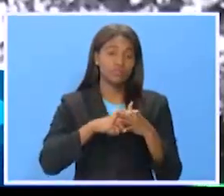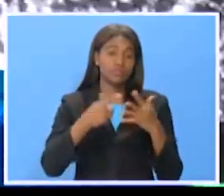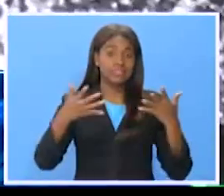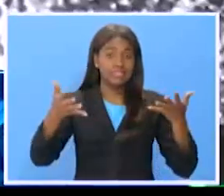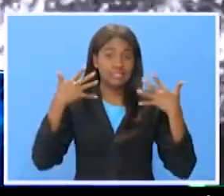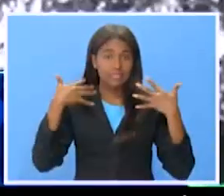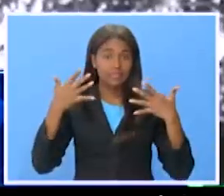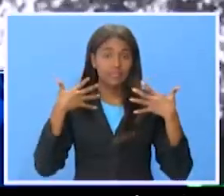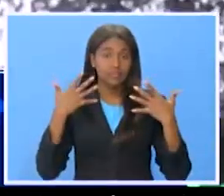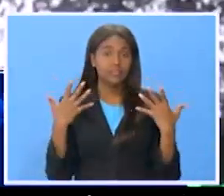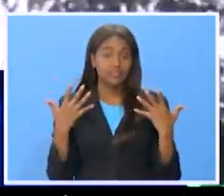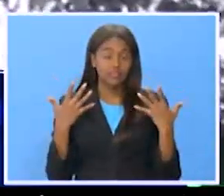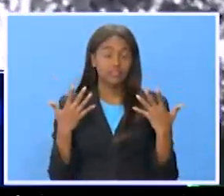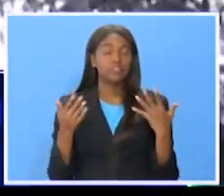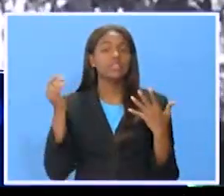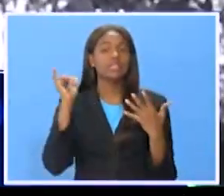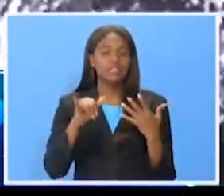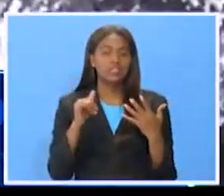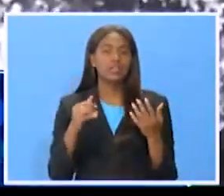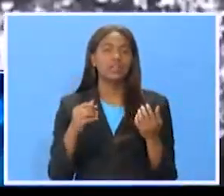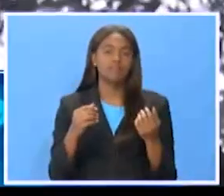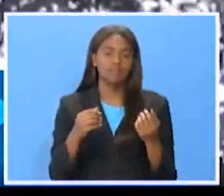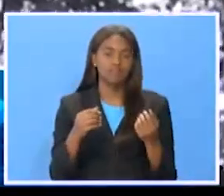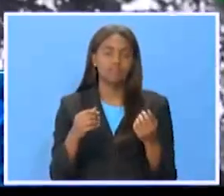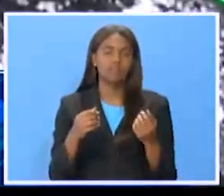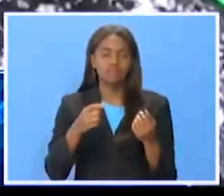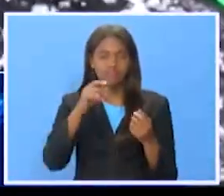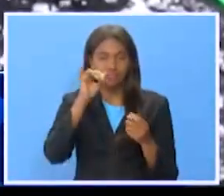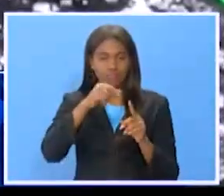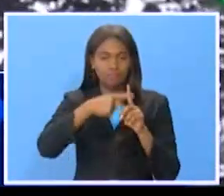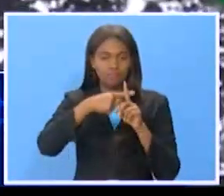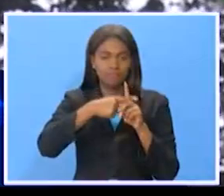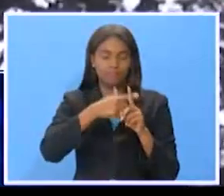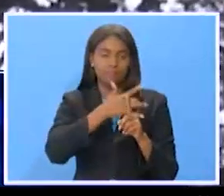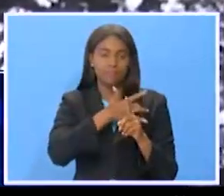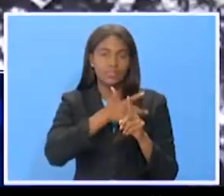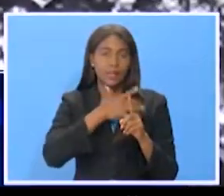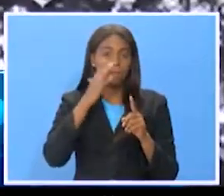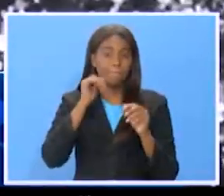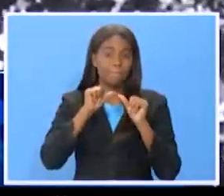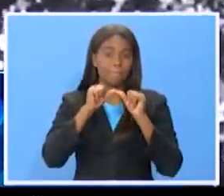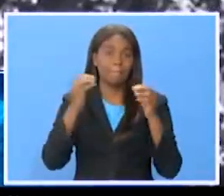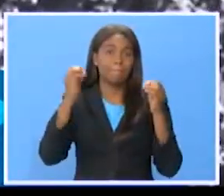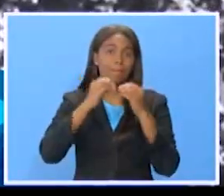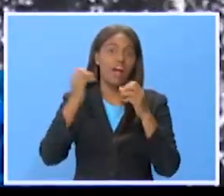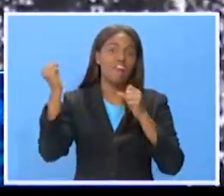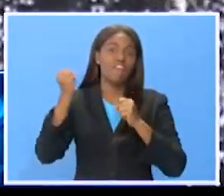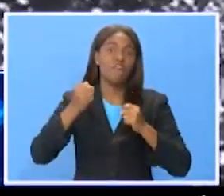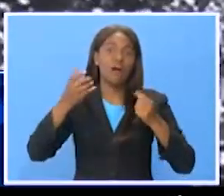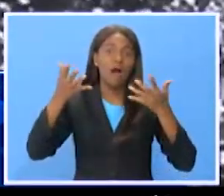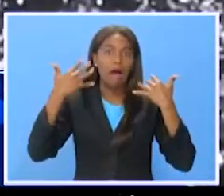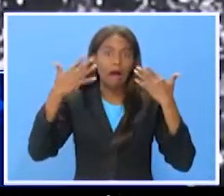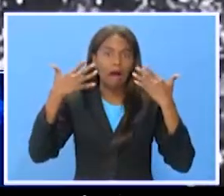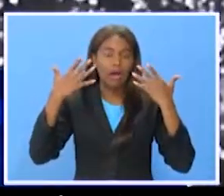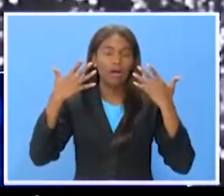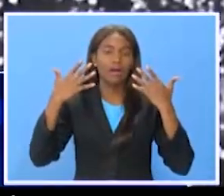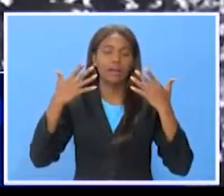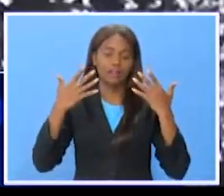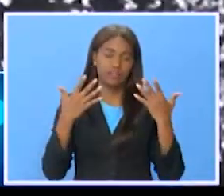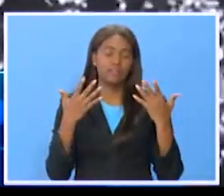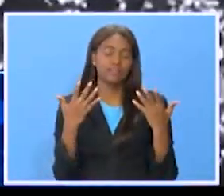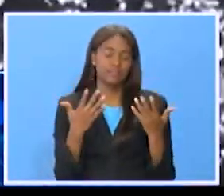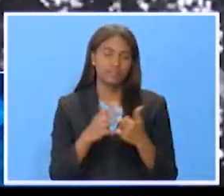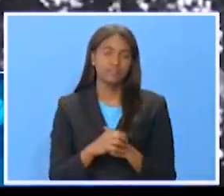verano. Esto es un indicador de que las temperaturas seguirán aumentando, principalmente en el área del Caribe.